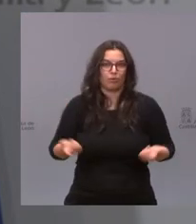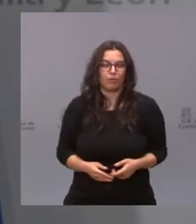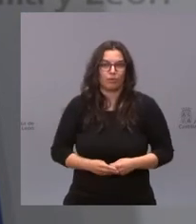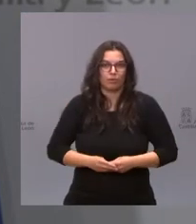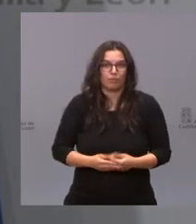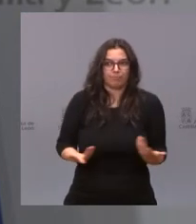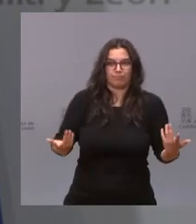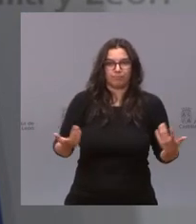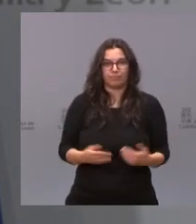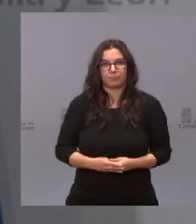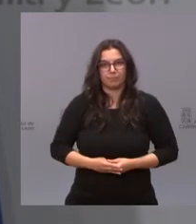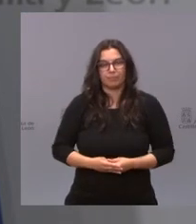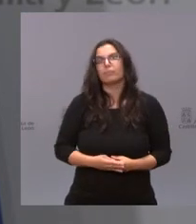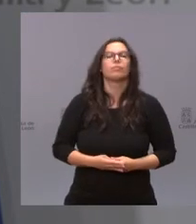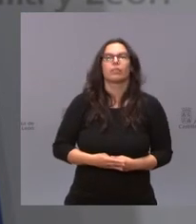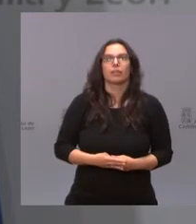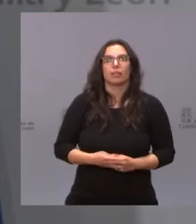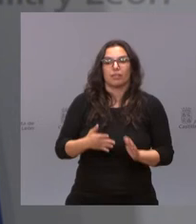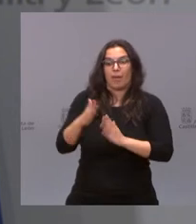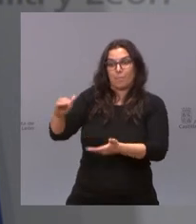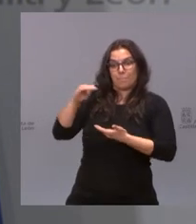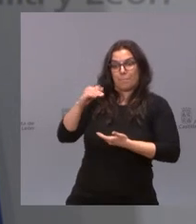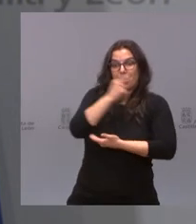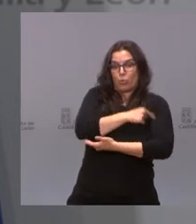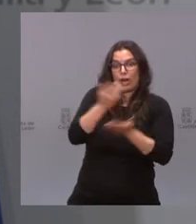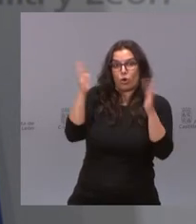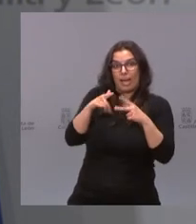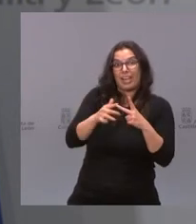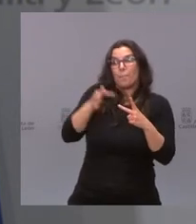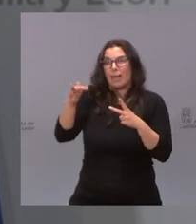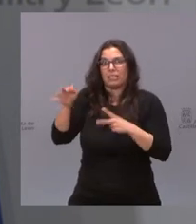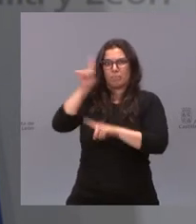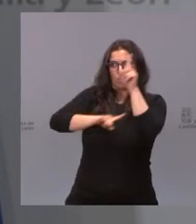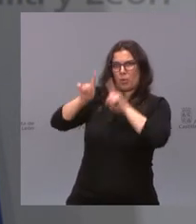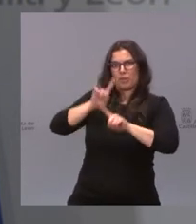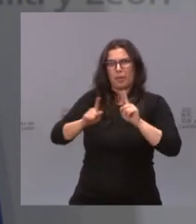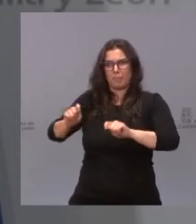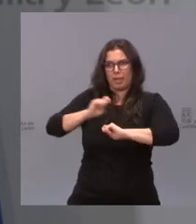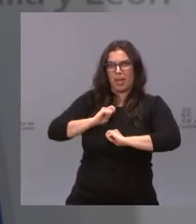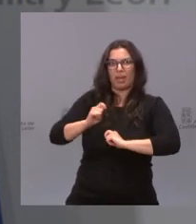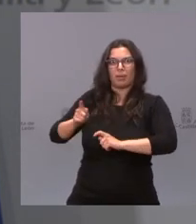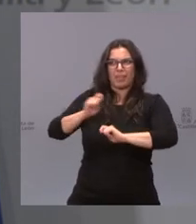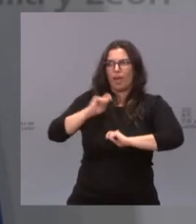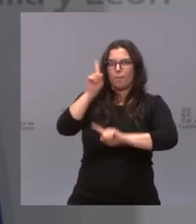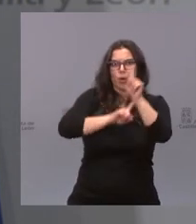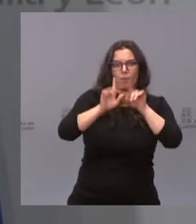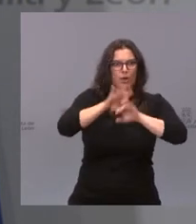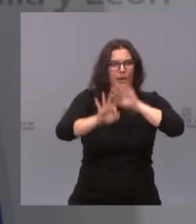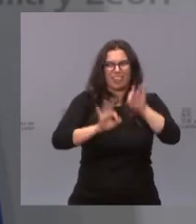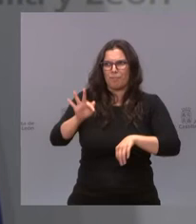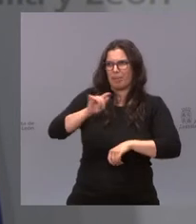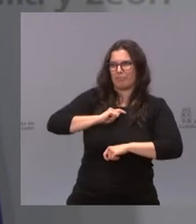que no es que no nos das vacunas, es que además nos das problemas. Y nos das problemas logísticos y problemas que no